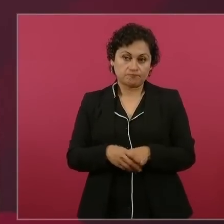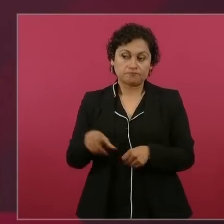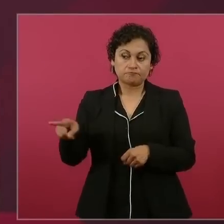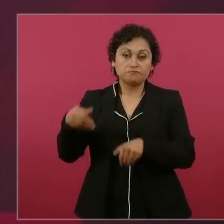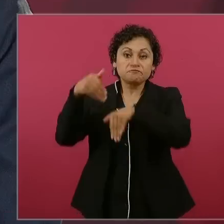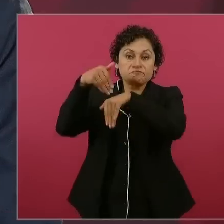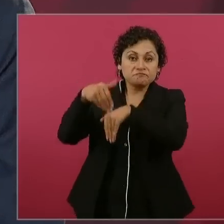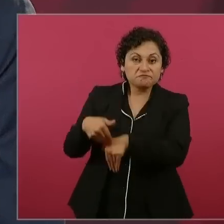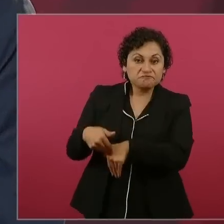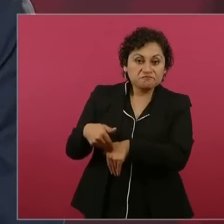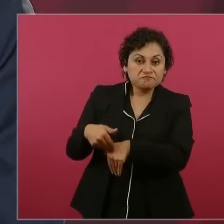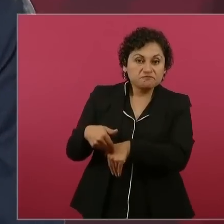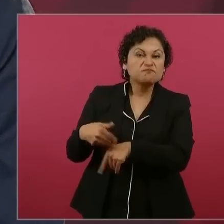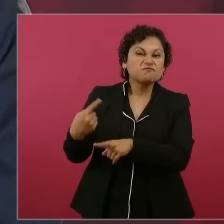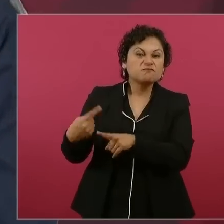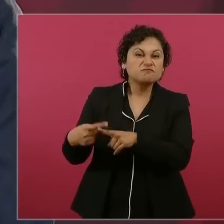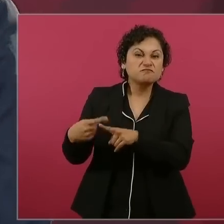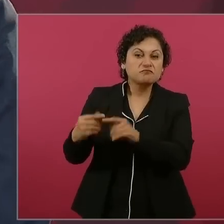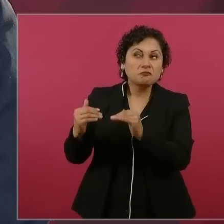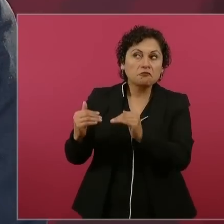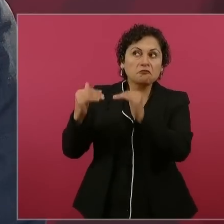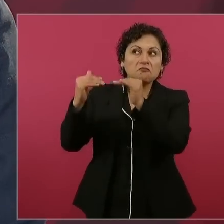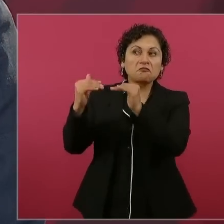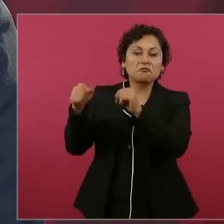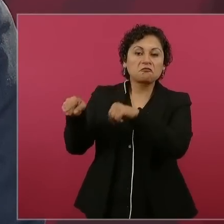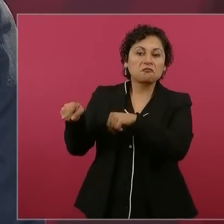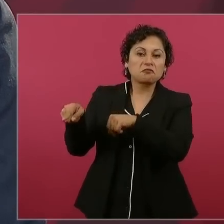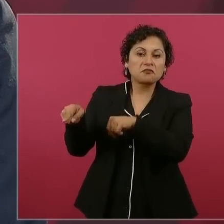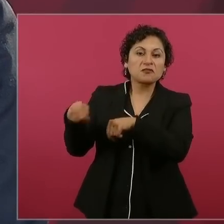son los de arriba y el dinero.